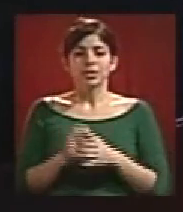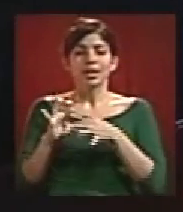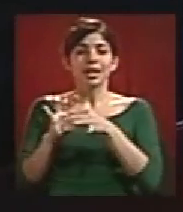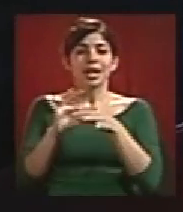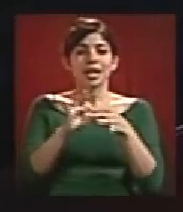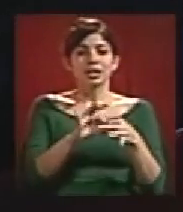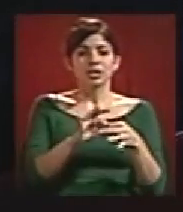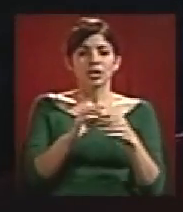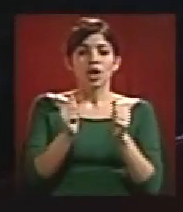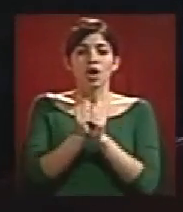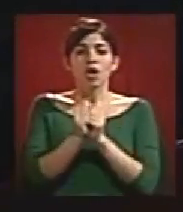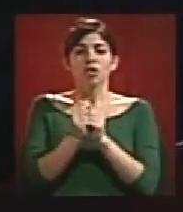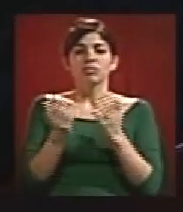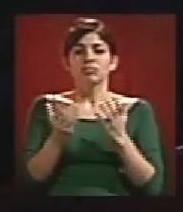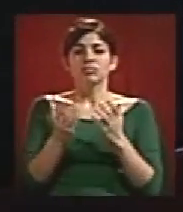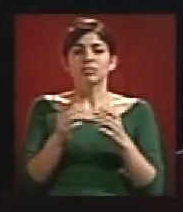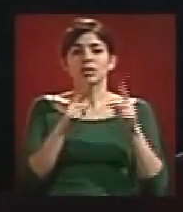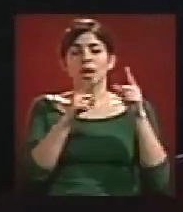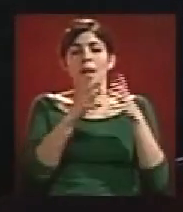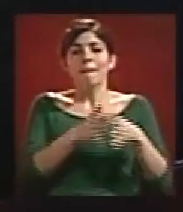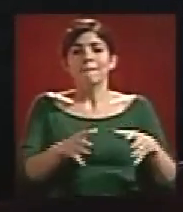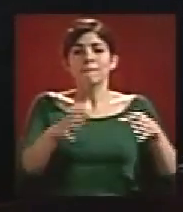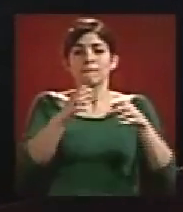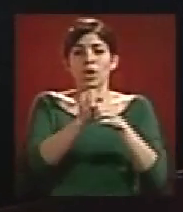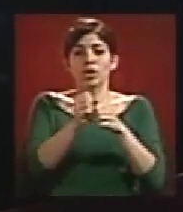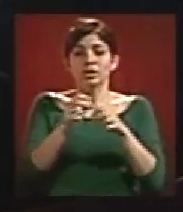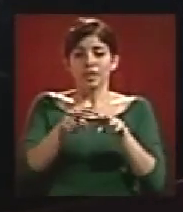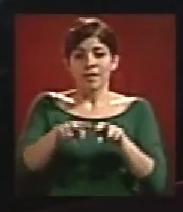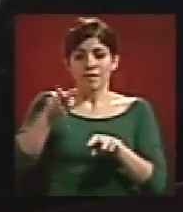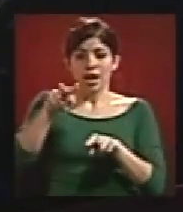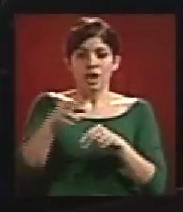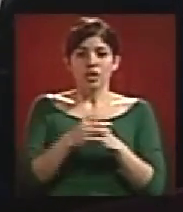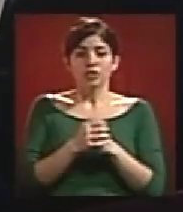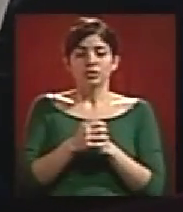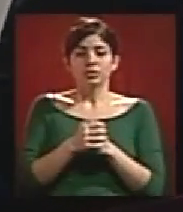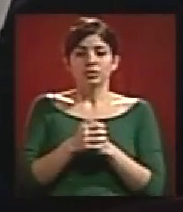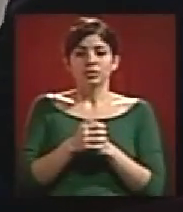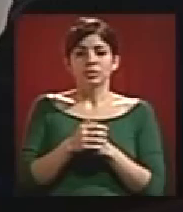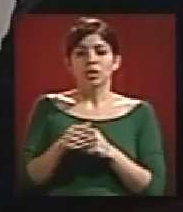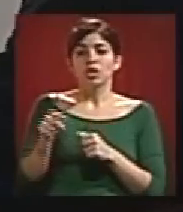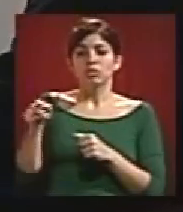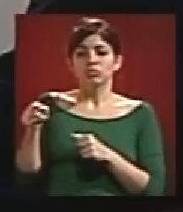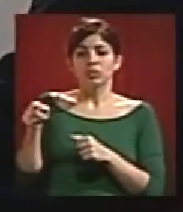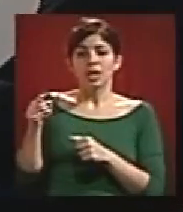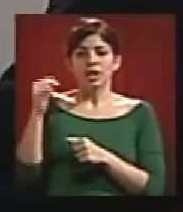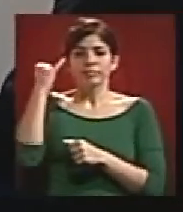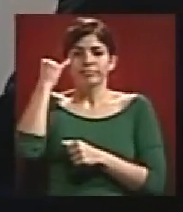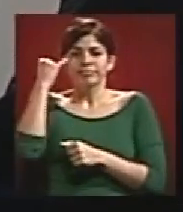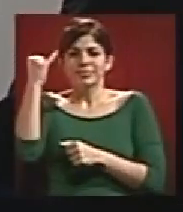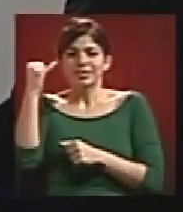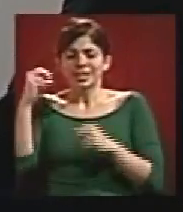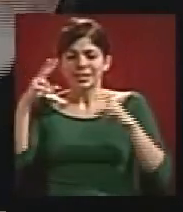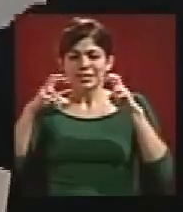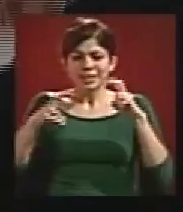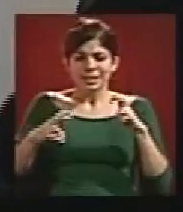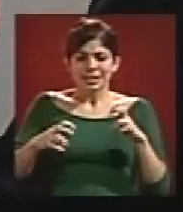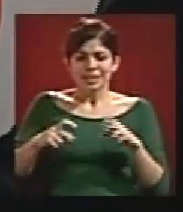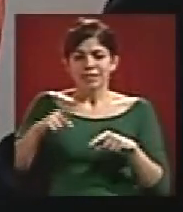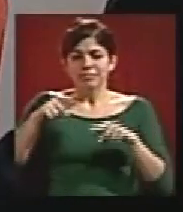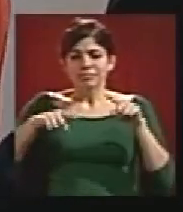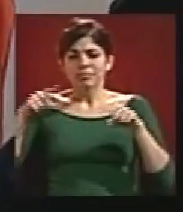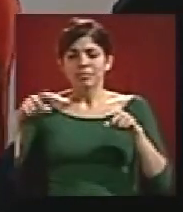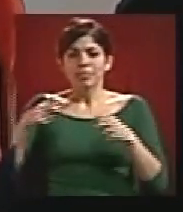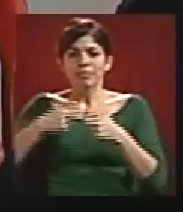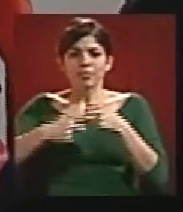relaciones con casas de bolsa y usted es el inventor del análisis de riesgo en este país, por